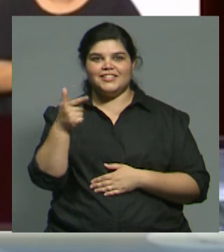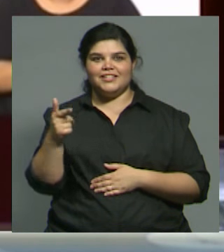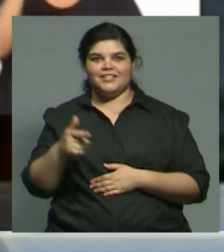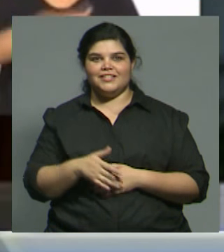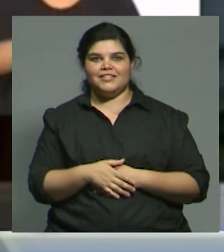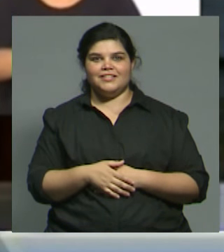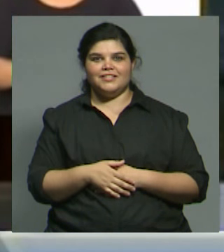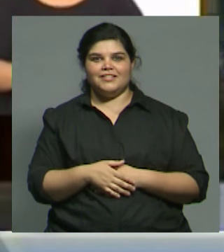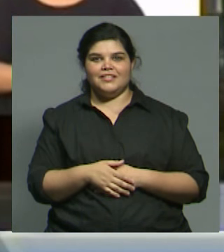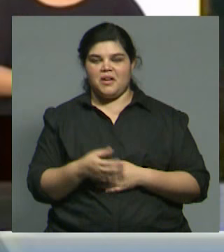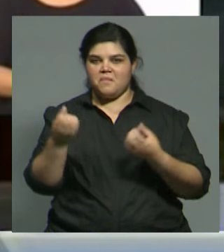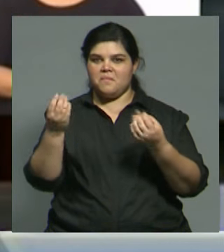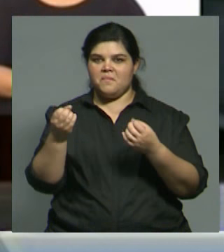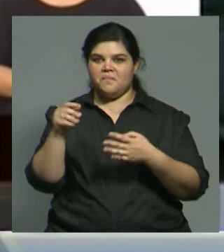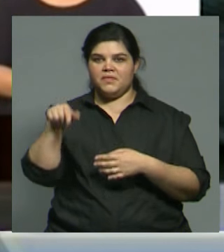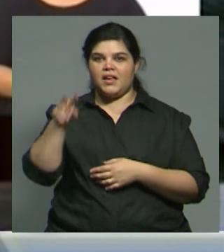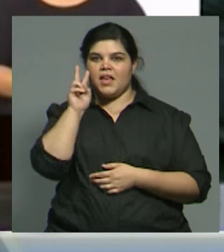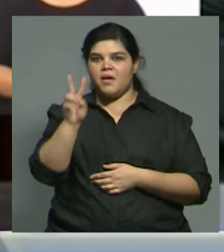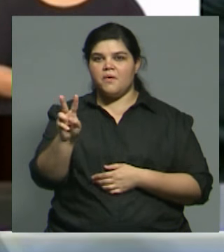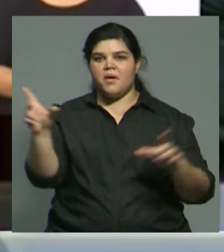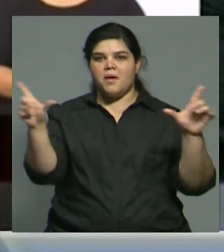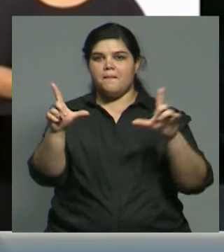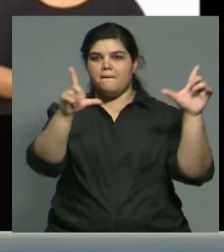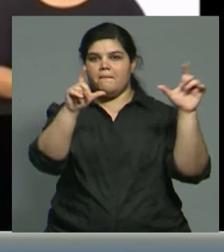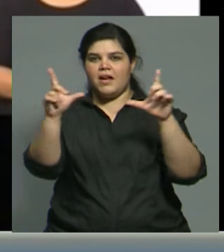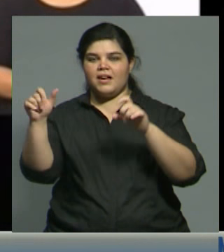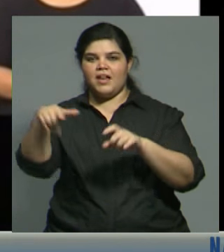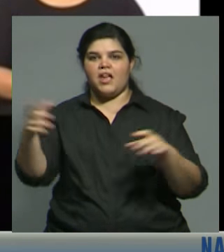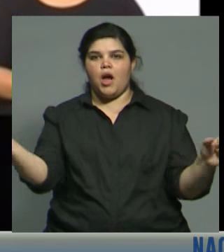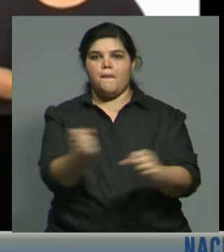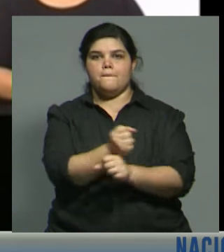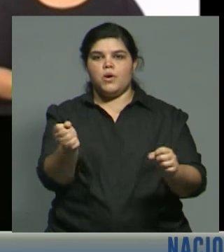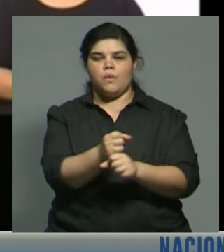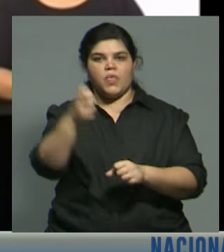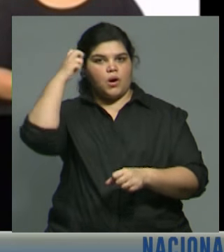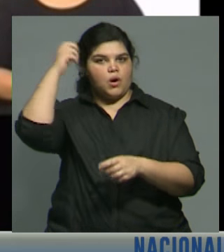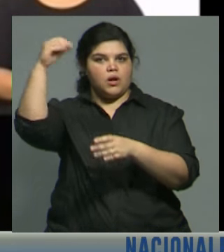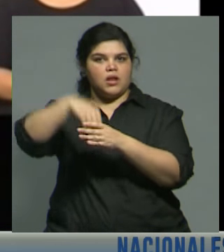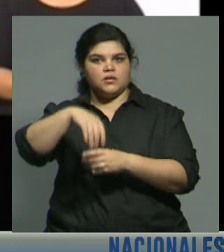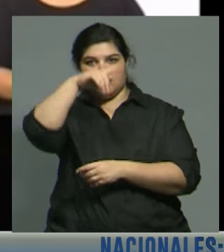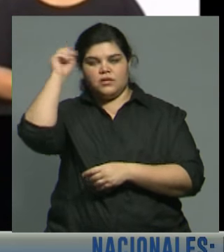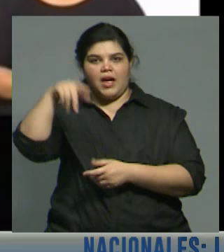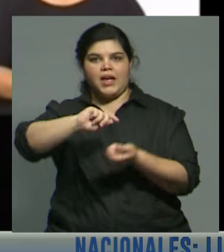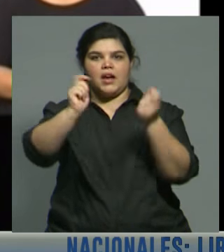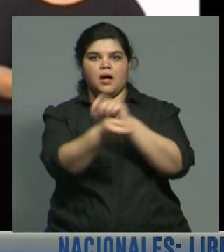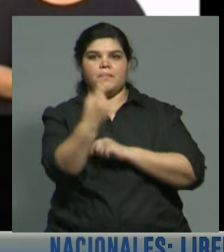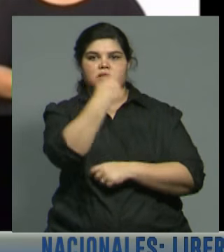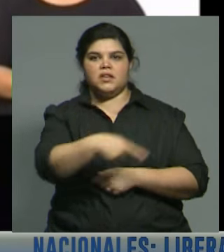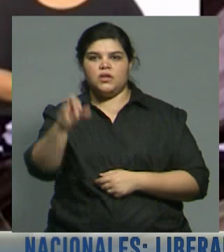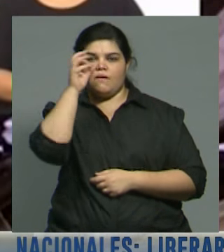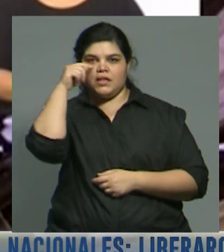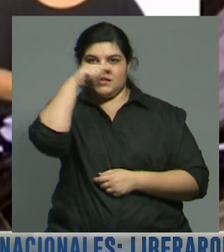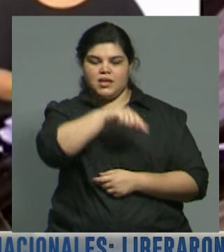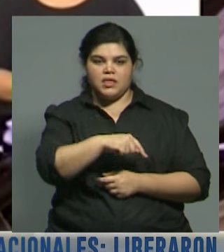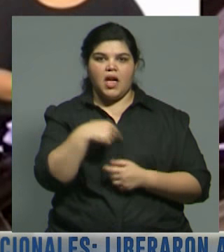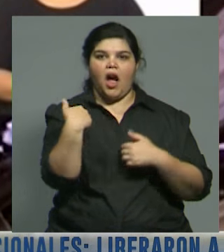Bien, bueno, ahí veíamos las imágenes entonces de cómo se había aprobado justamente en el Congreso de la Nación la reforma. 127 votos a favor fue lo